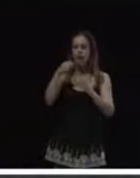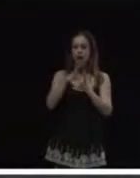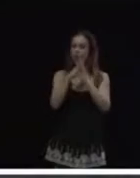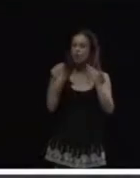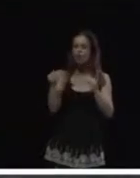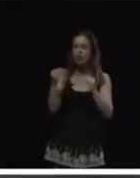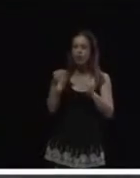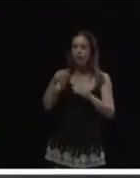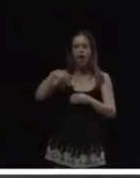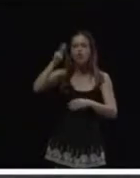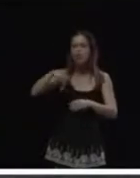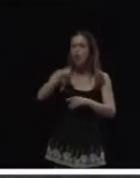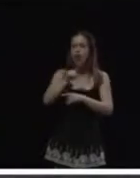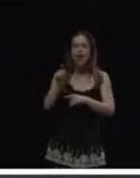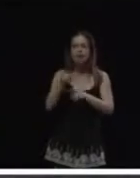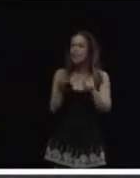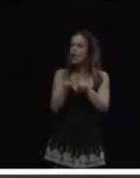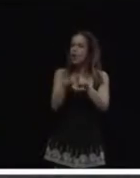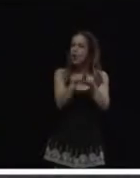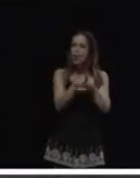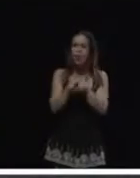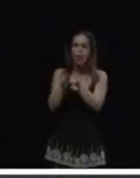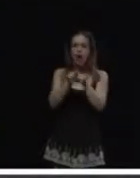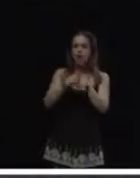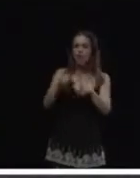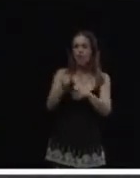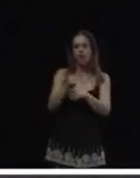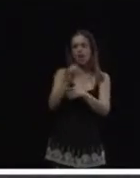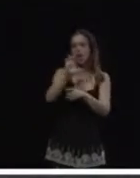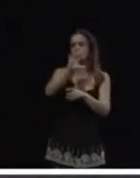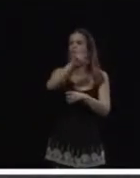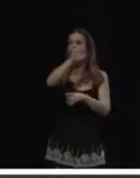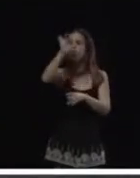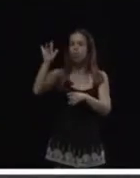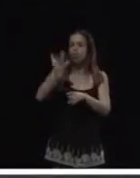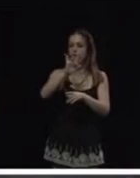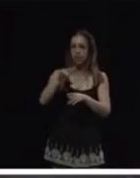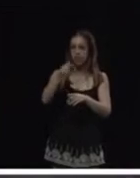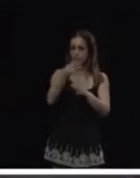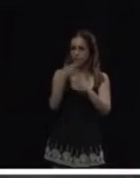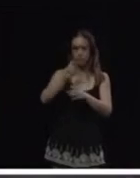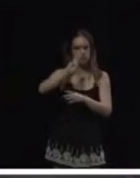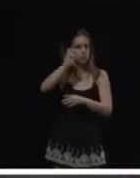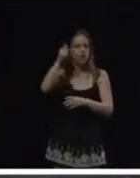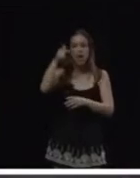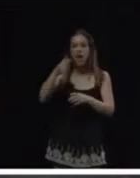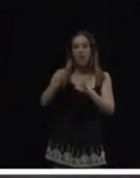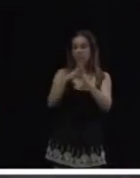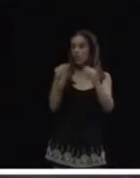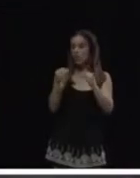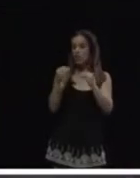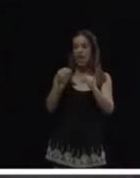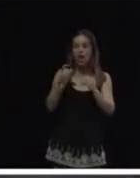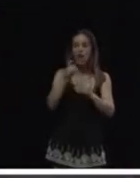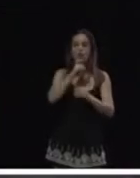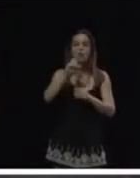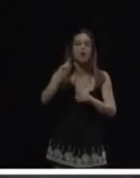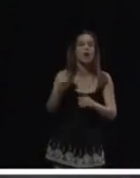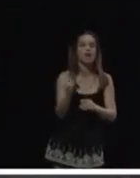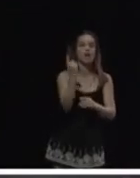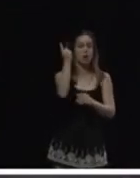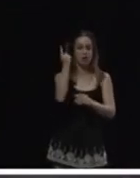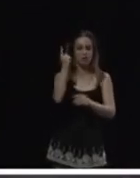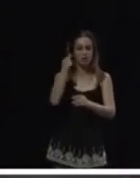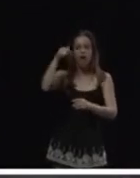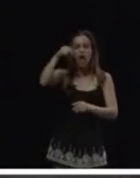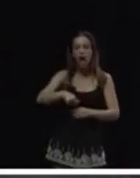Andalucía no es como las demás. No. Andalucía es como la que más. Como la que más. Y